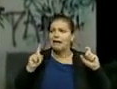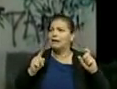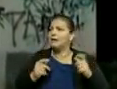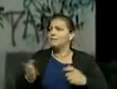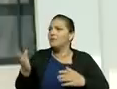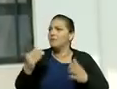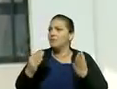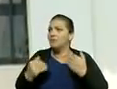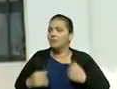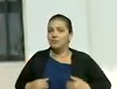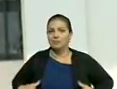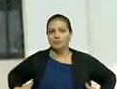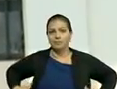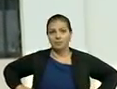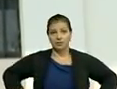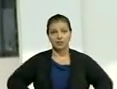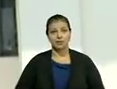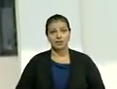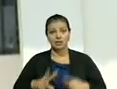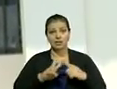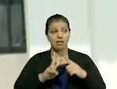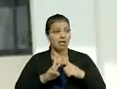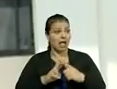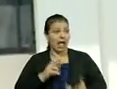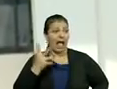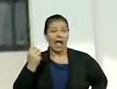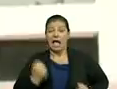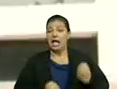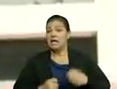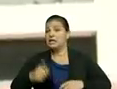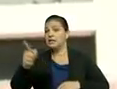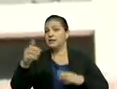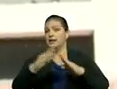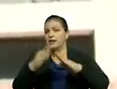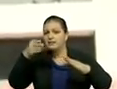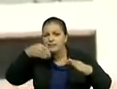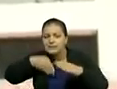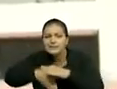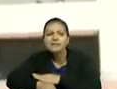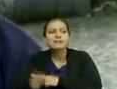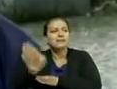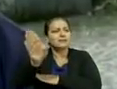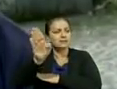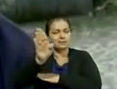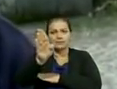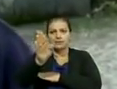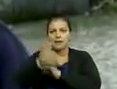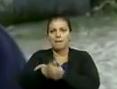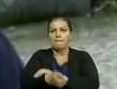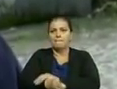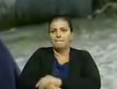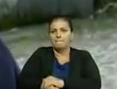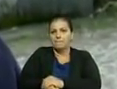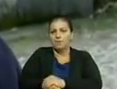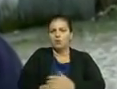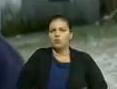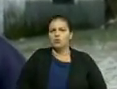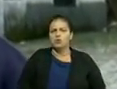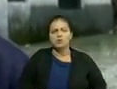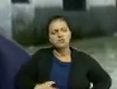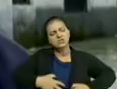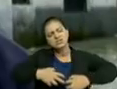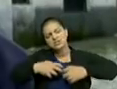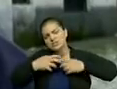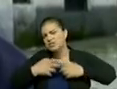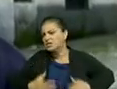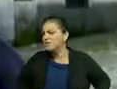casa, lanzaron piedras y destruyeron los ventanales, querían quemar el inmueble. El conjunto está cansado de esta delincuencia y ha